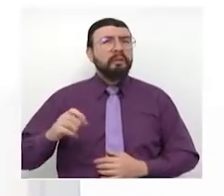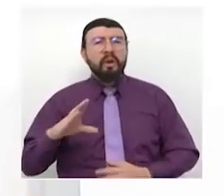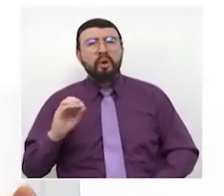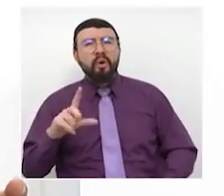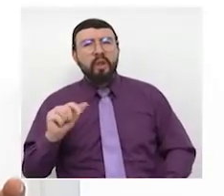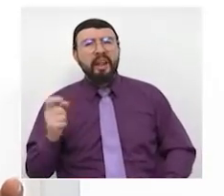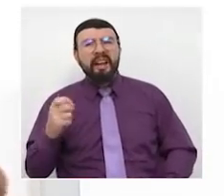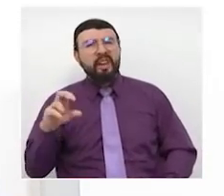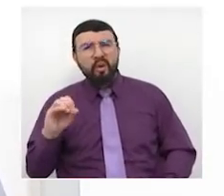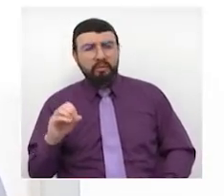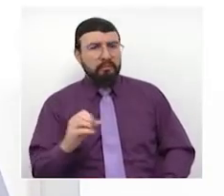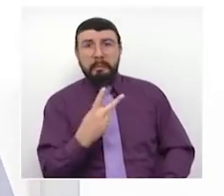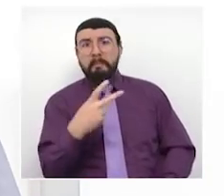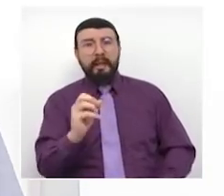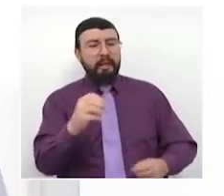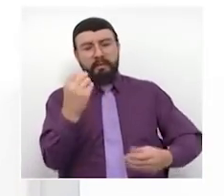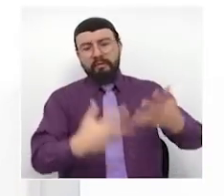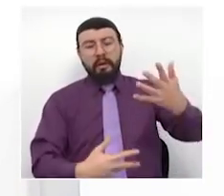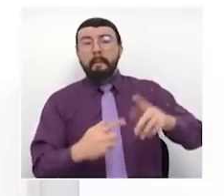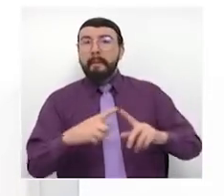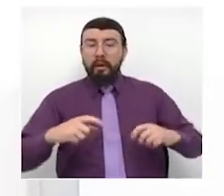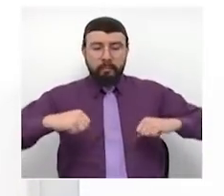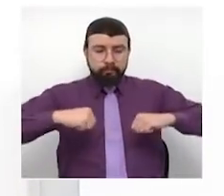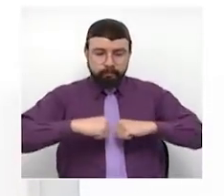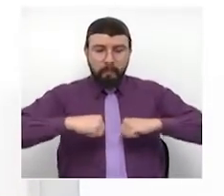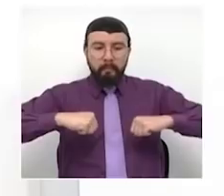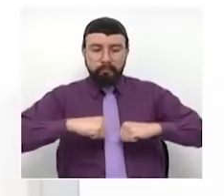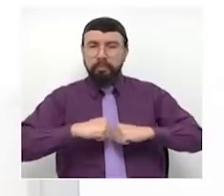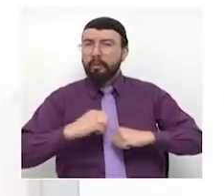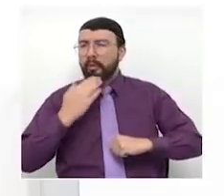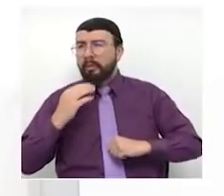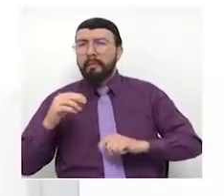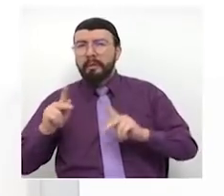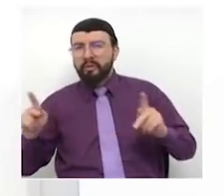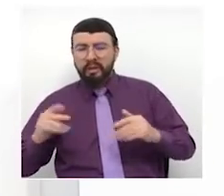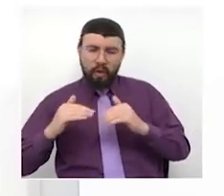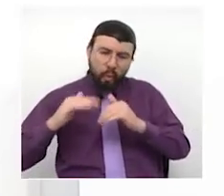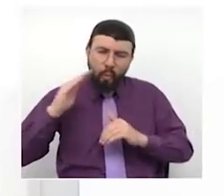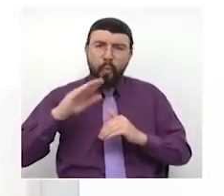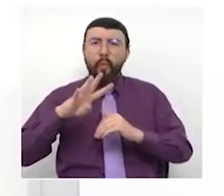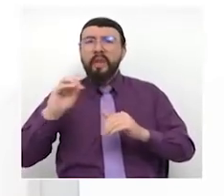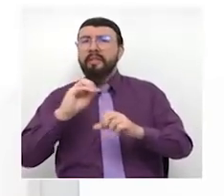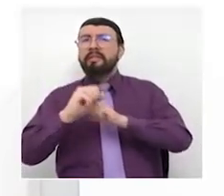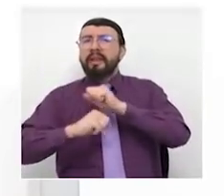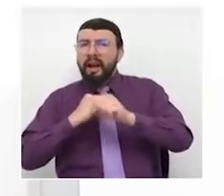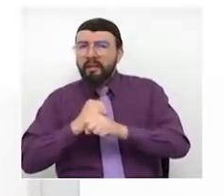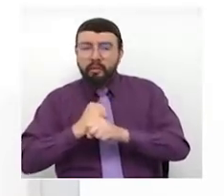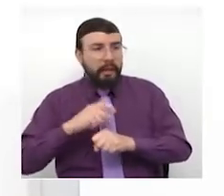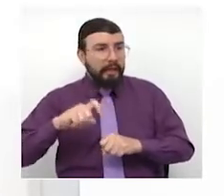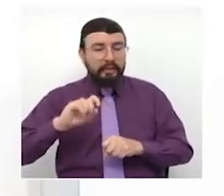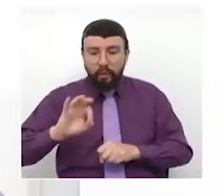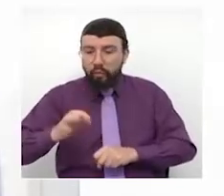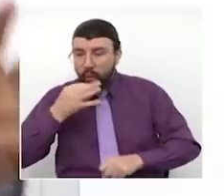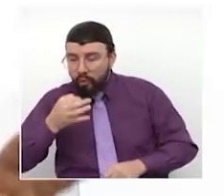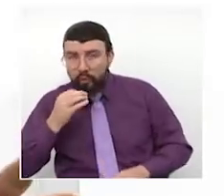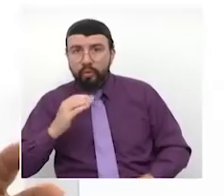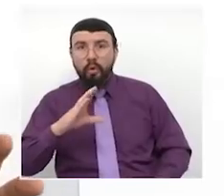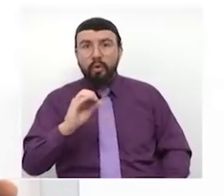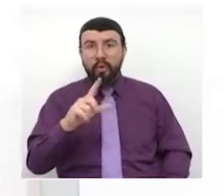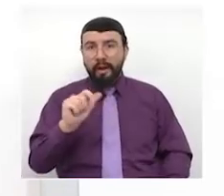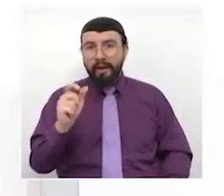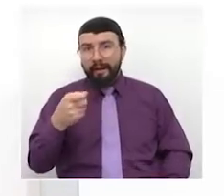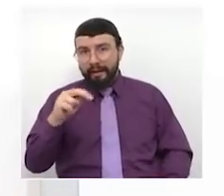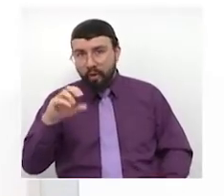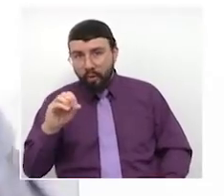tipos de colágeno. Pero el de las articulaciones, especialmente la gente que ya pasa de los 40 años, tiene que suplementar colágeno tipo 1 y tipo